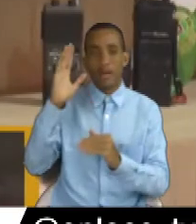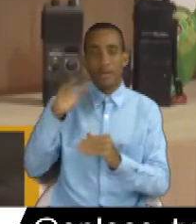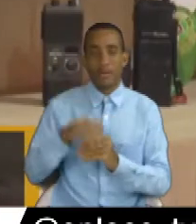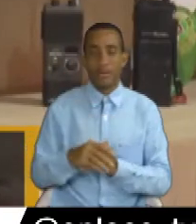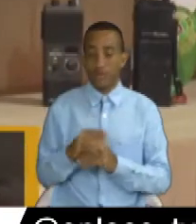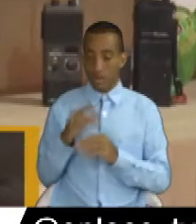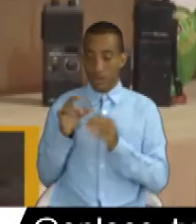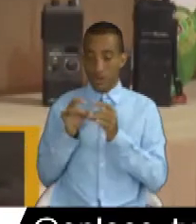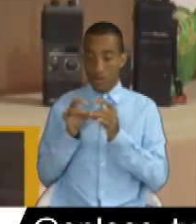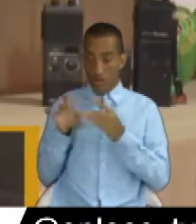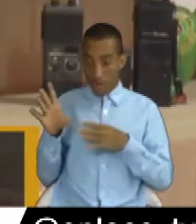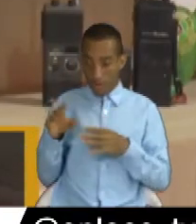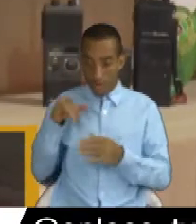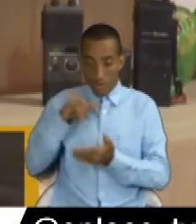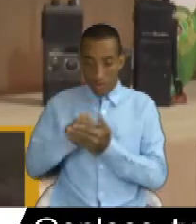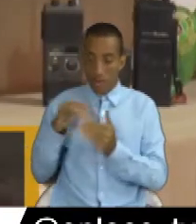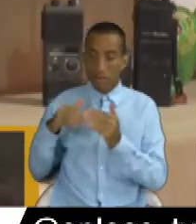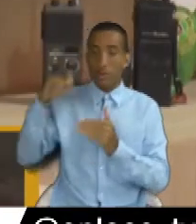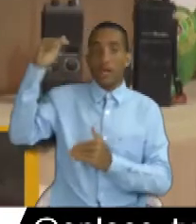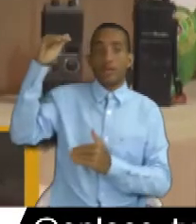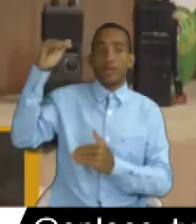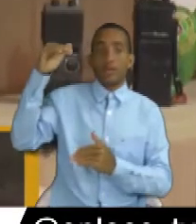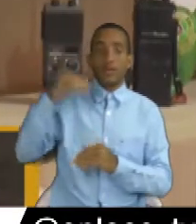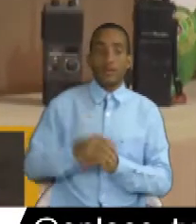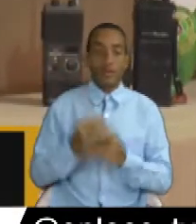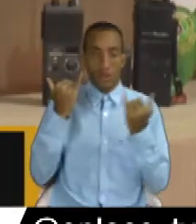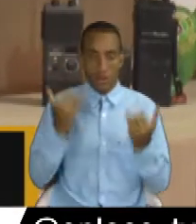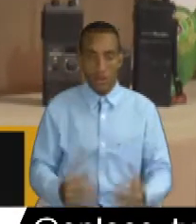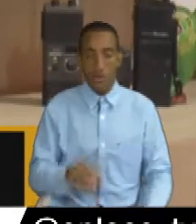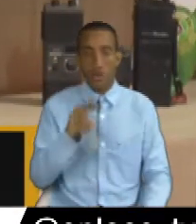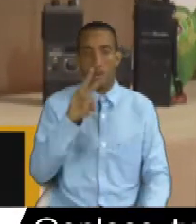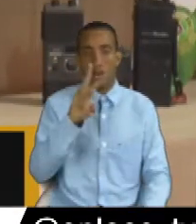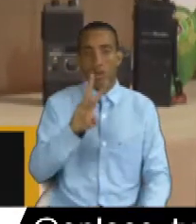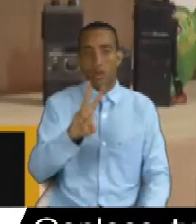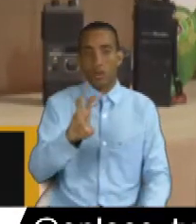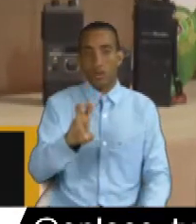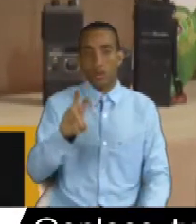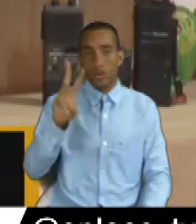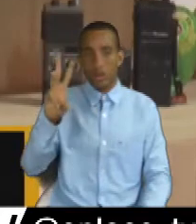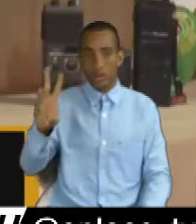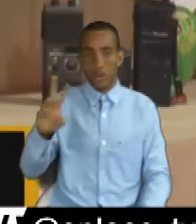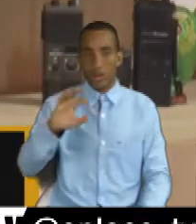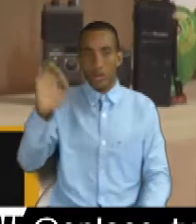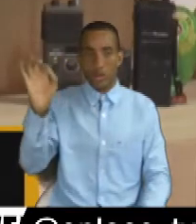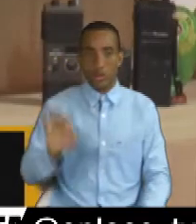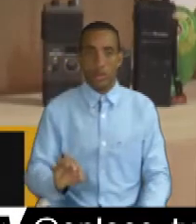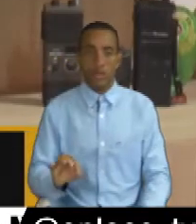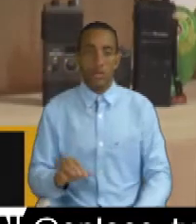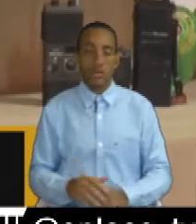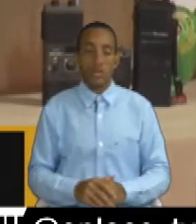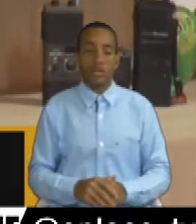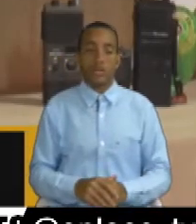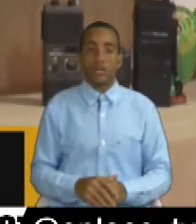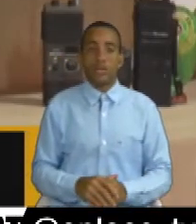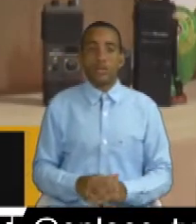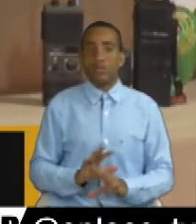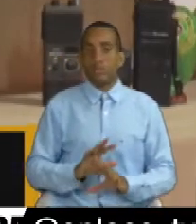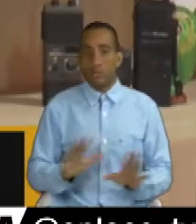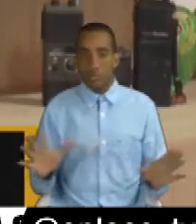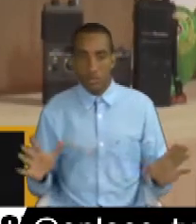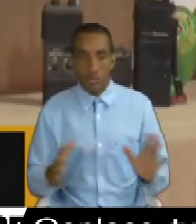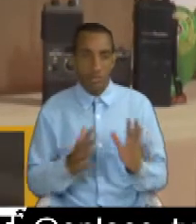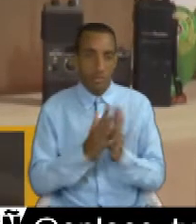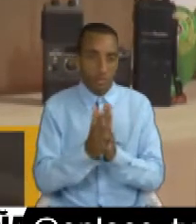fecha llevamos 73 casos, hay una reducción de menos 25 casos de hurto a residencias, porque se viene adelantando un